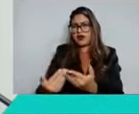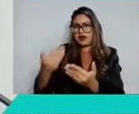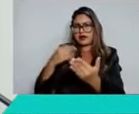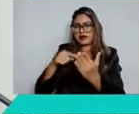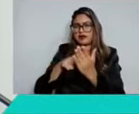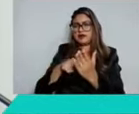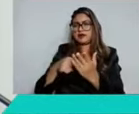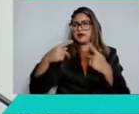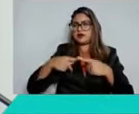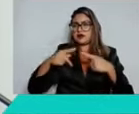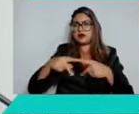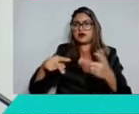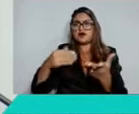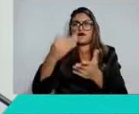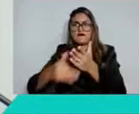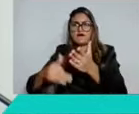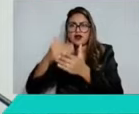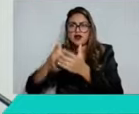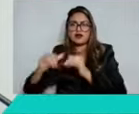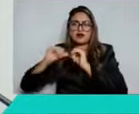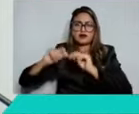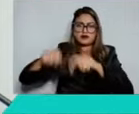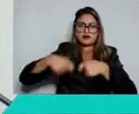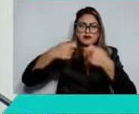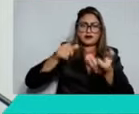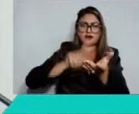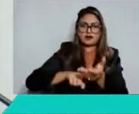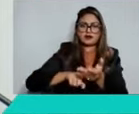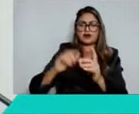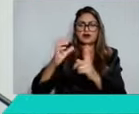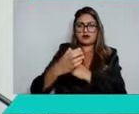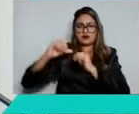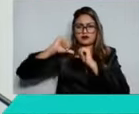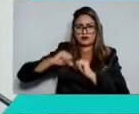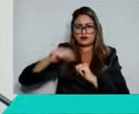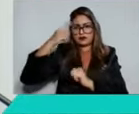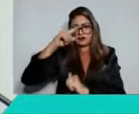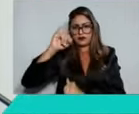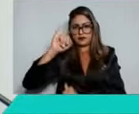Transparencia, Acceso a la Información y Protección de Datos Personales. Es cuanto, comisionada presidenta.